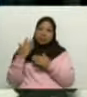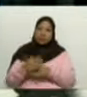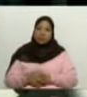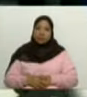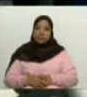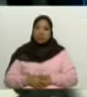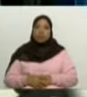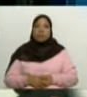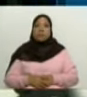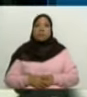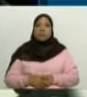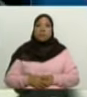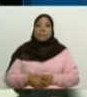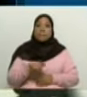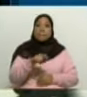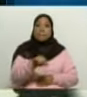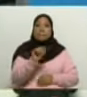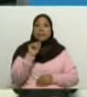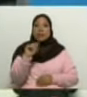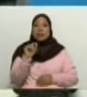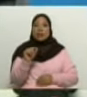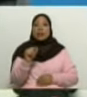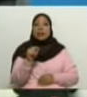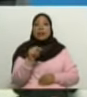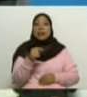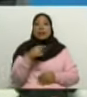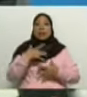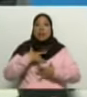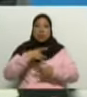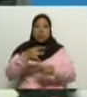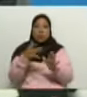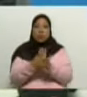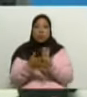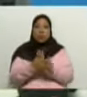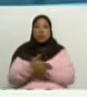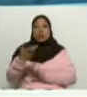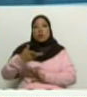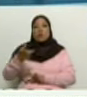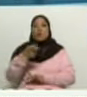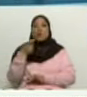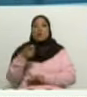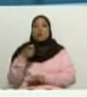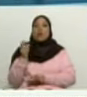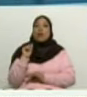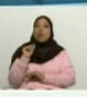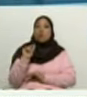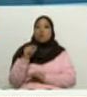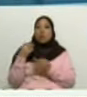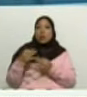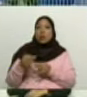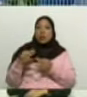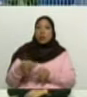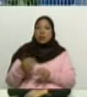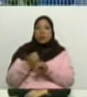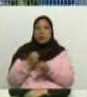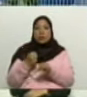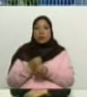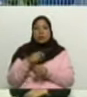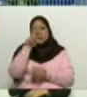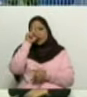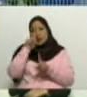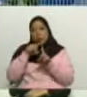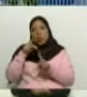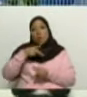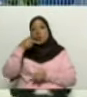Esta trinchera ha marcado la pauta de los temas de interés en los tópicos más cruciales y actuales, exhibiendo los logros de las